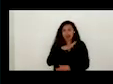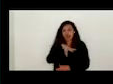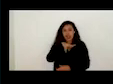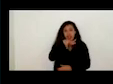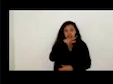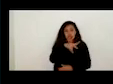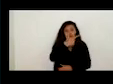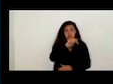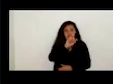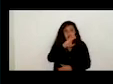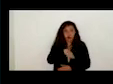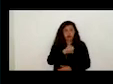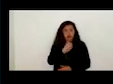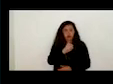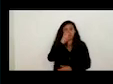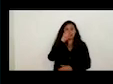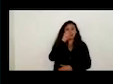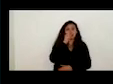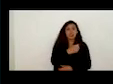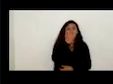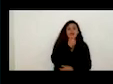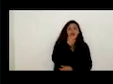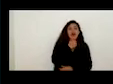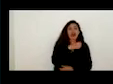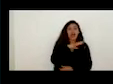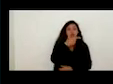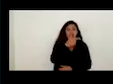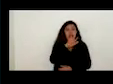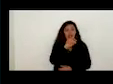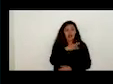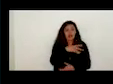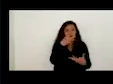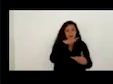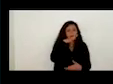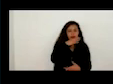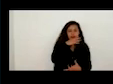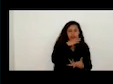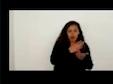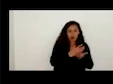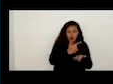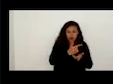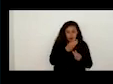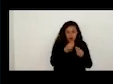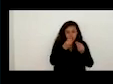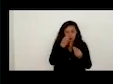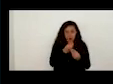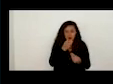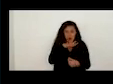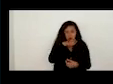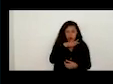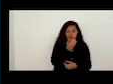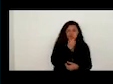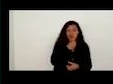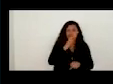gramos de azúcares que son a base de jarabe de maíz de alta fructosa, pudiéramos estar generando más problemas de salud que